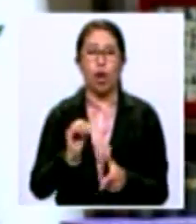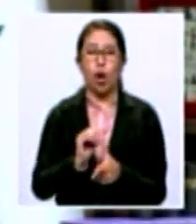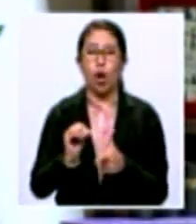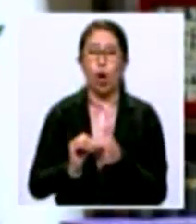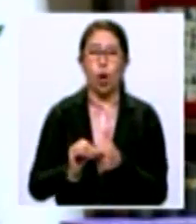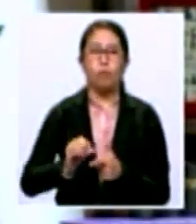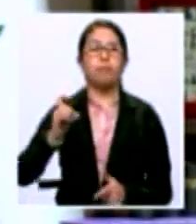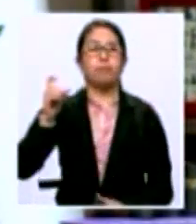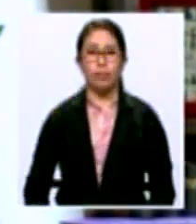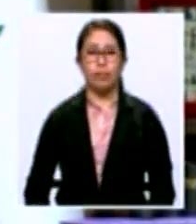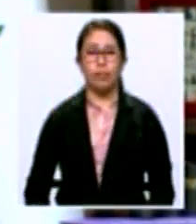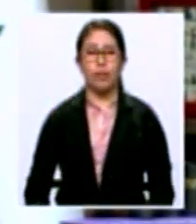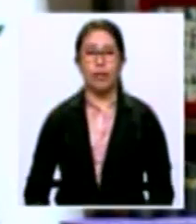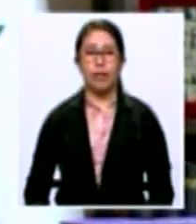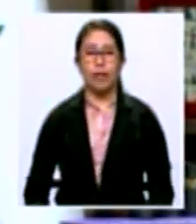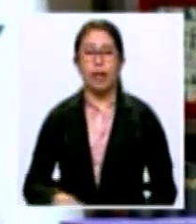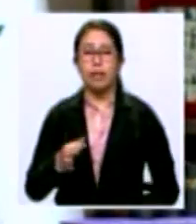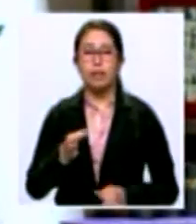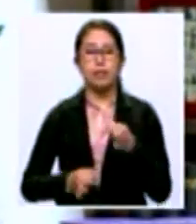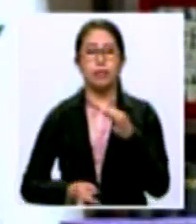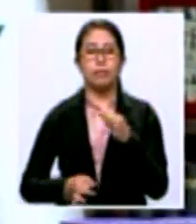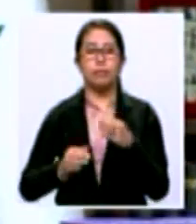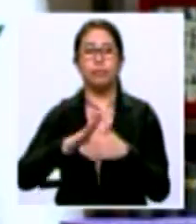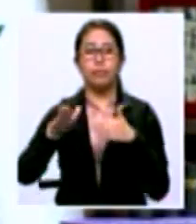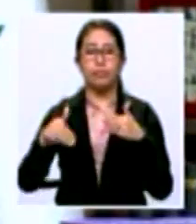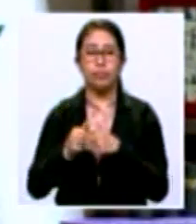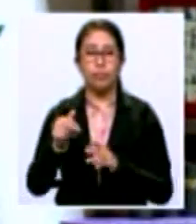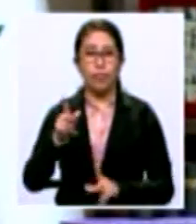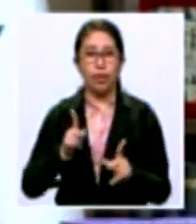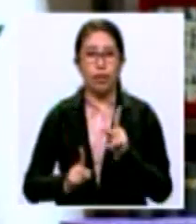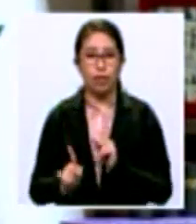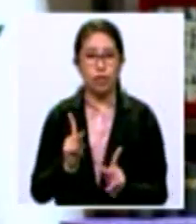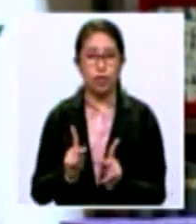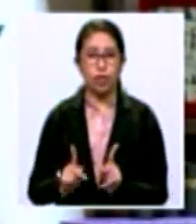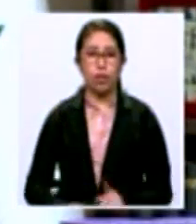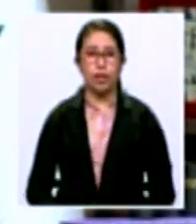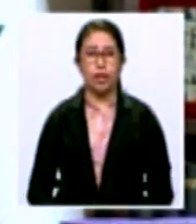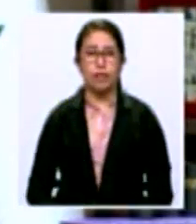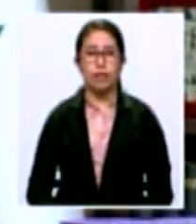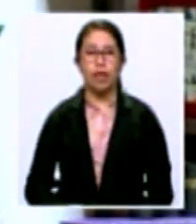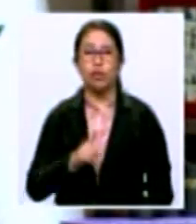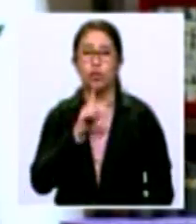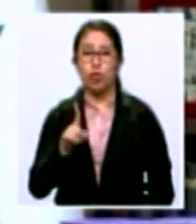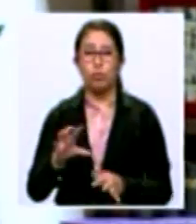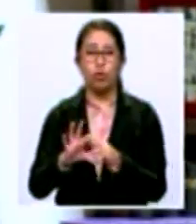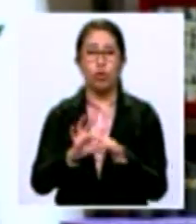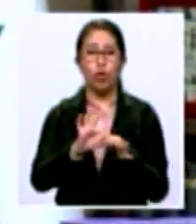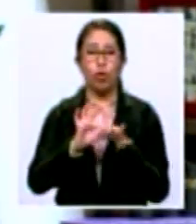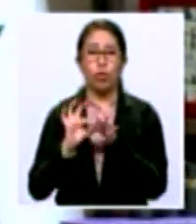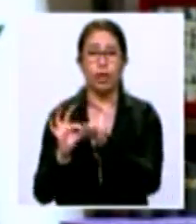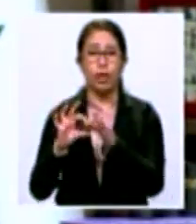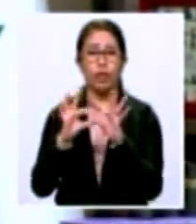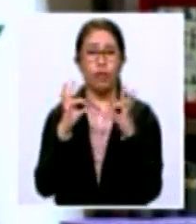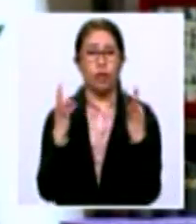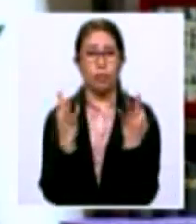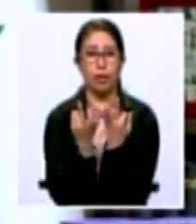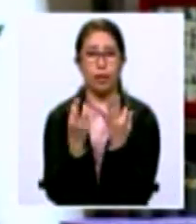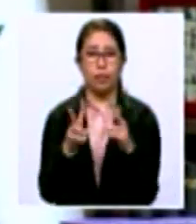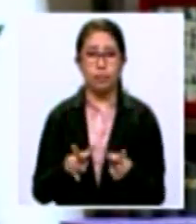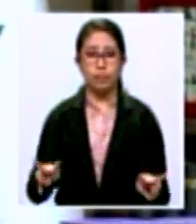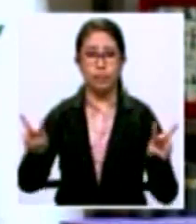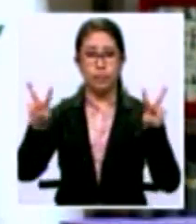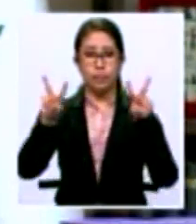de necesidad. Si todos nos portamos como una familia unida que valora la